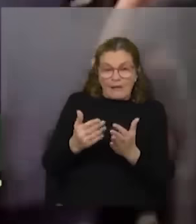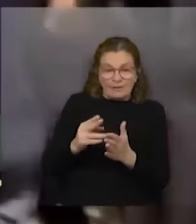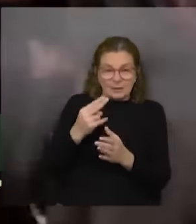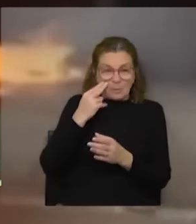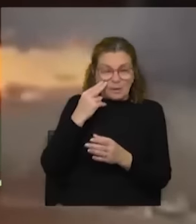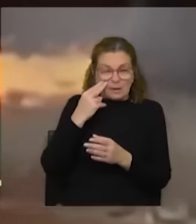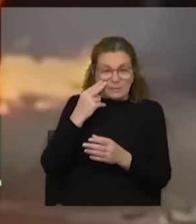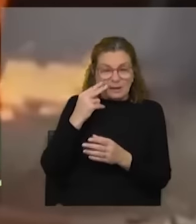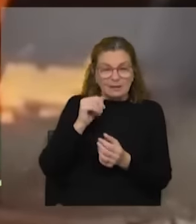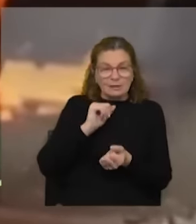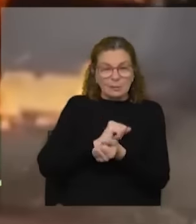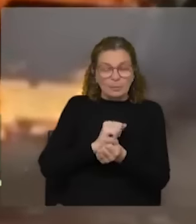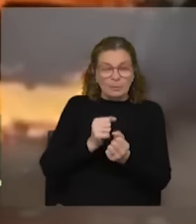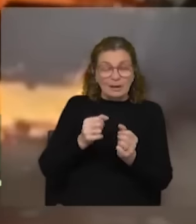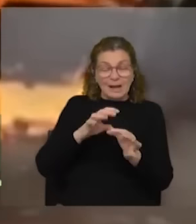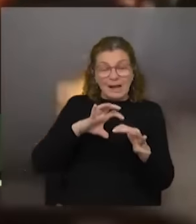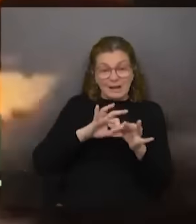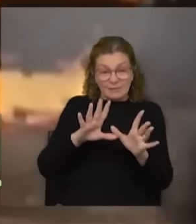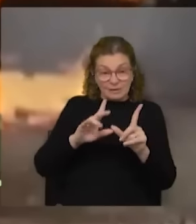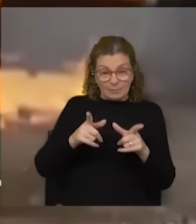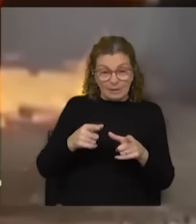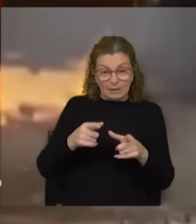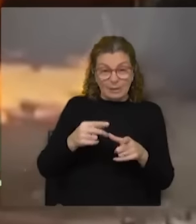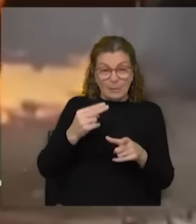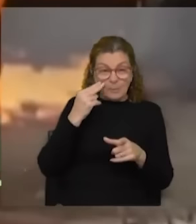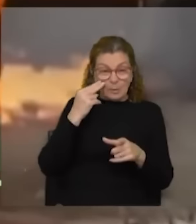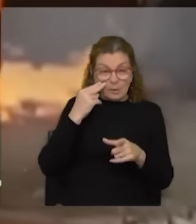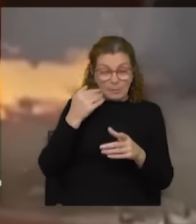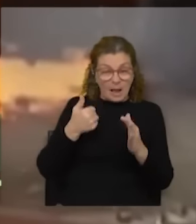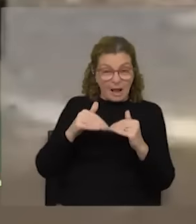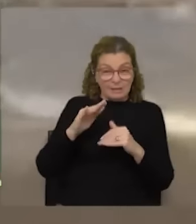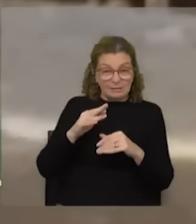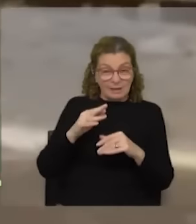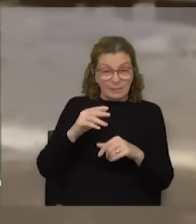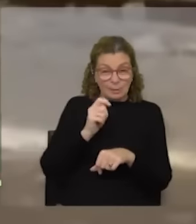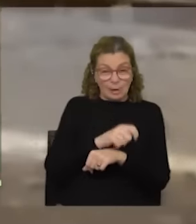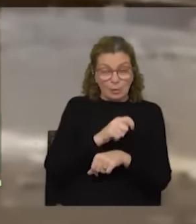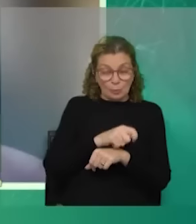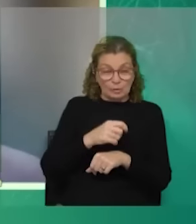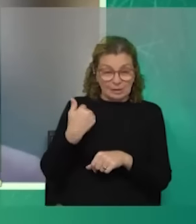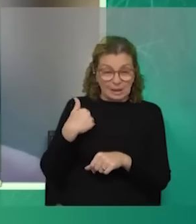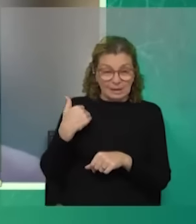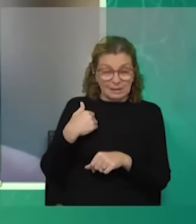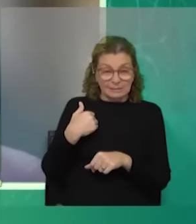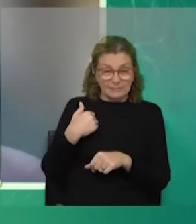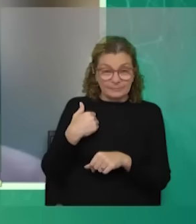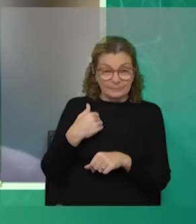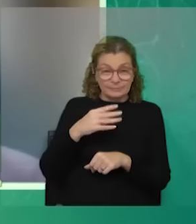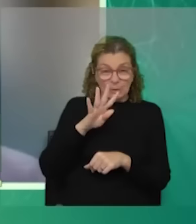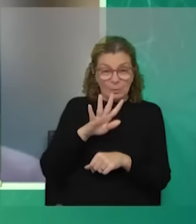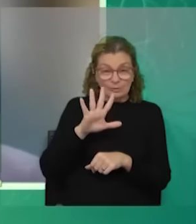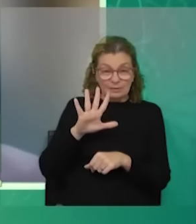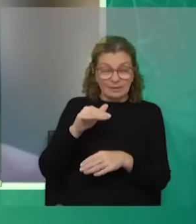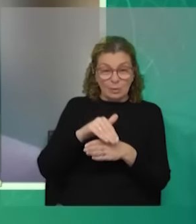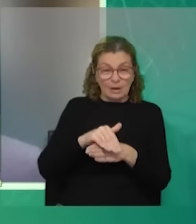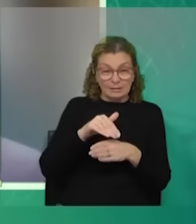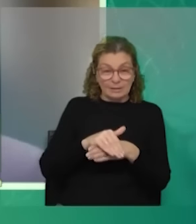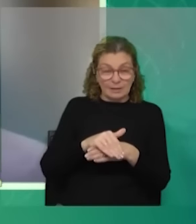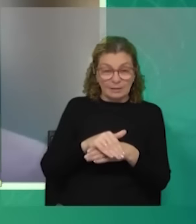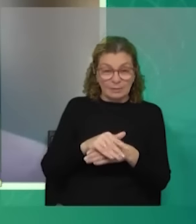quienes siguen en prisión como Quienes fueron liberados enfrentan penas altas impuestas por la justicia Argentina entre las 4 y las 5 de la tarde